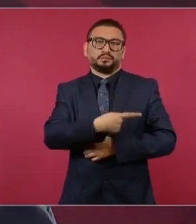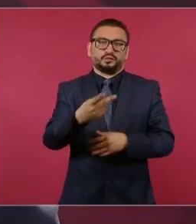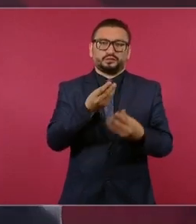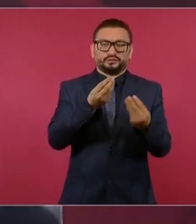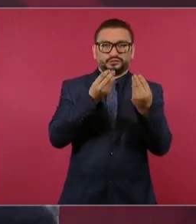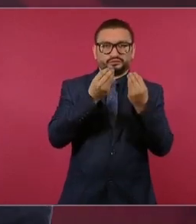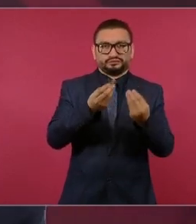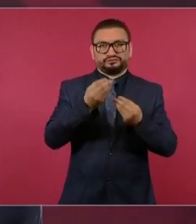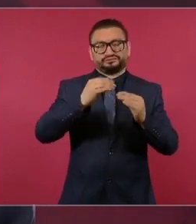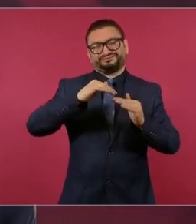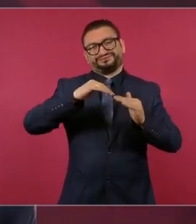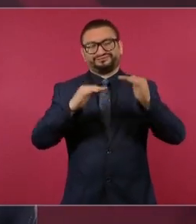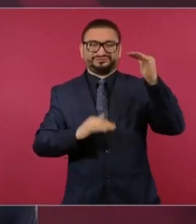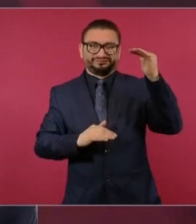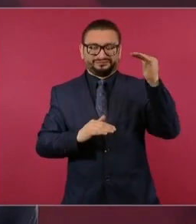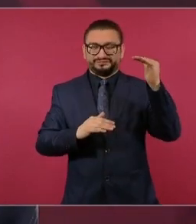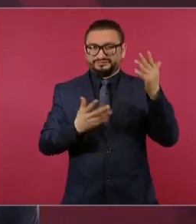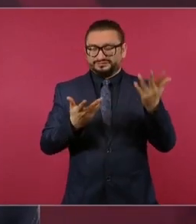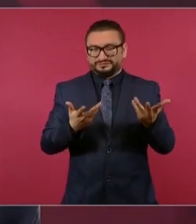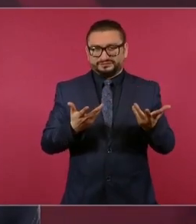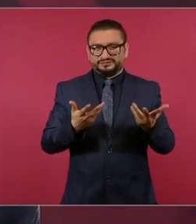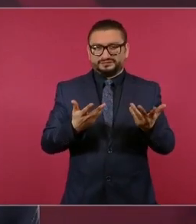con tanta desigualdad,